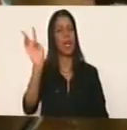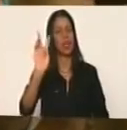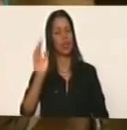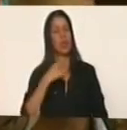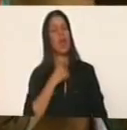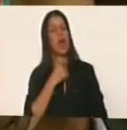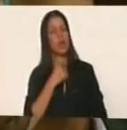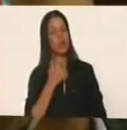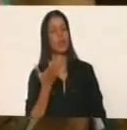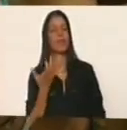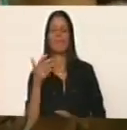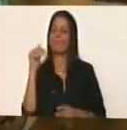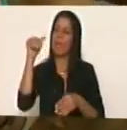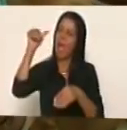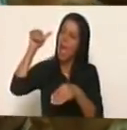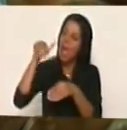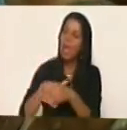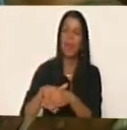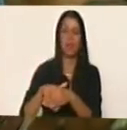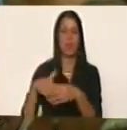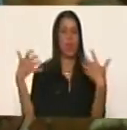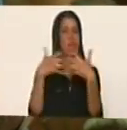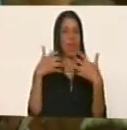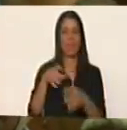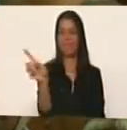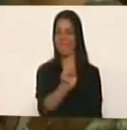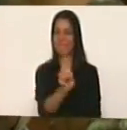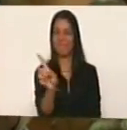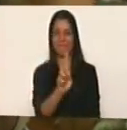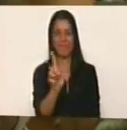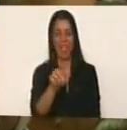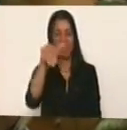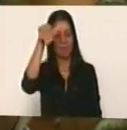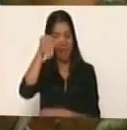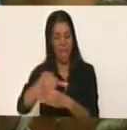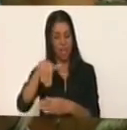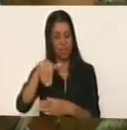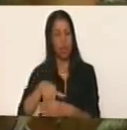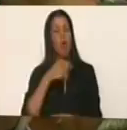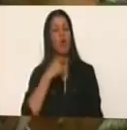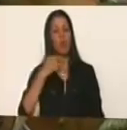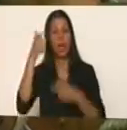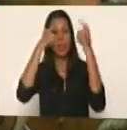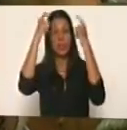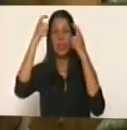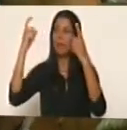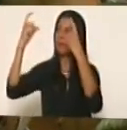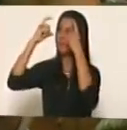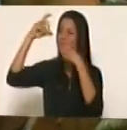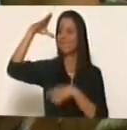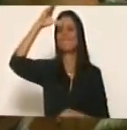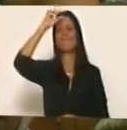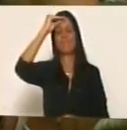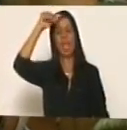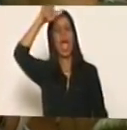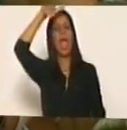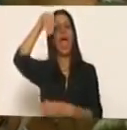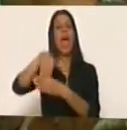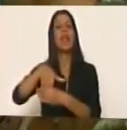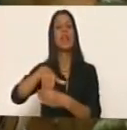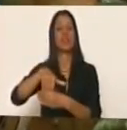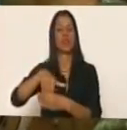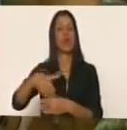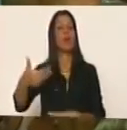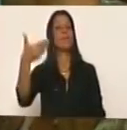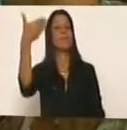nuestras diferencias por la vía que nosotros conocemos y por la vía que nuestro comandante Chávez nos dejó, que es la vía electoral.